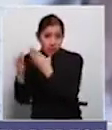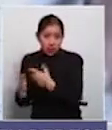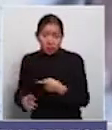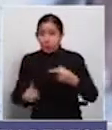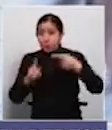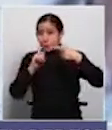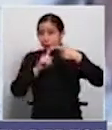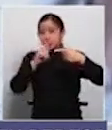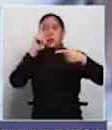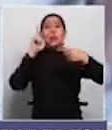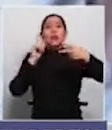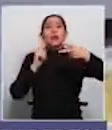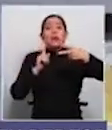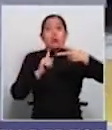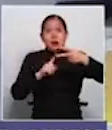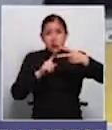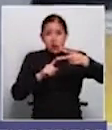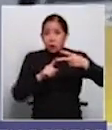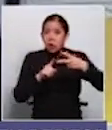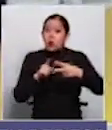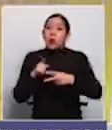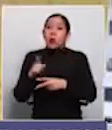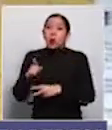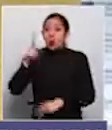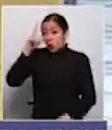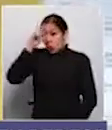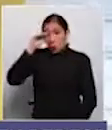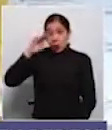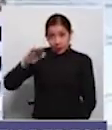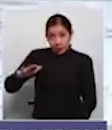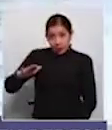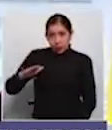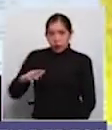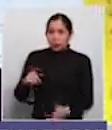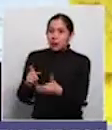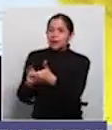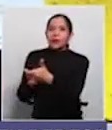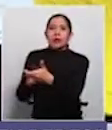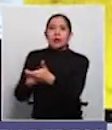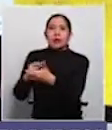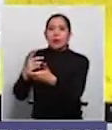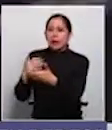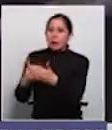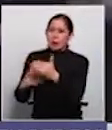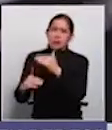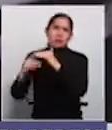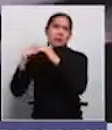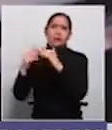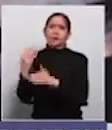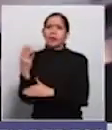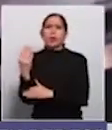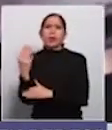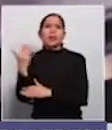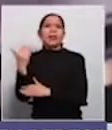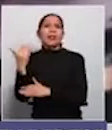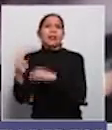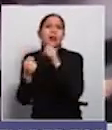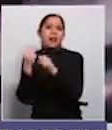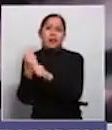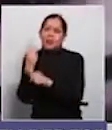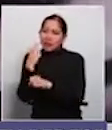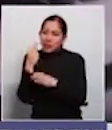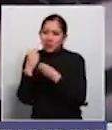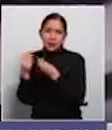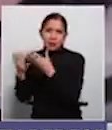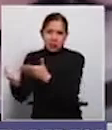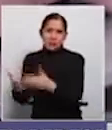que no se le debe dar a un niño un teléfono inteligente hasta sus 14, 15 años. Yo sé que